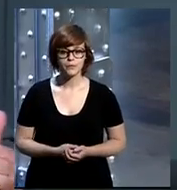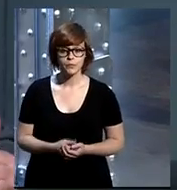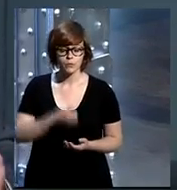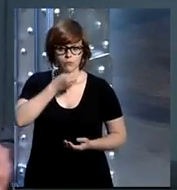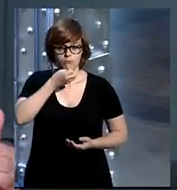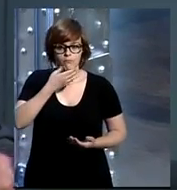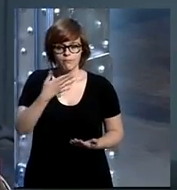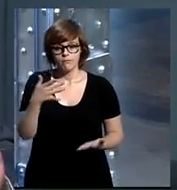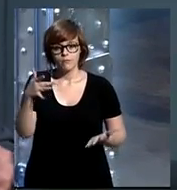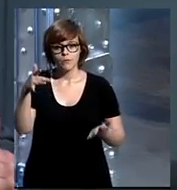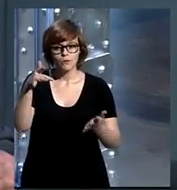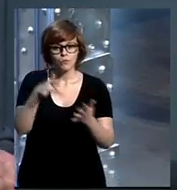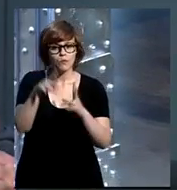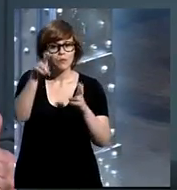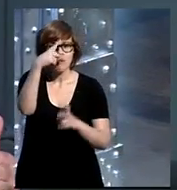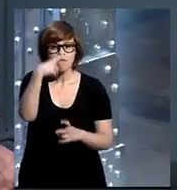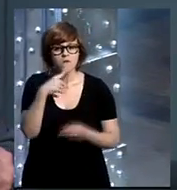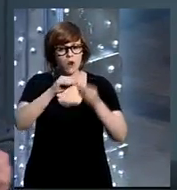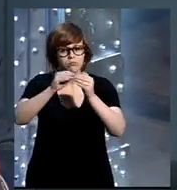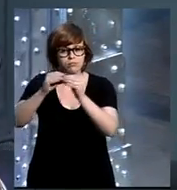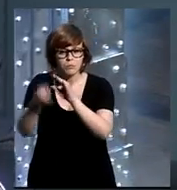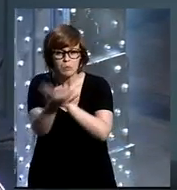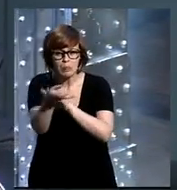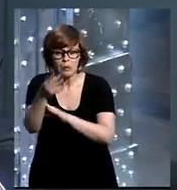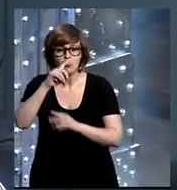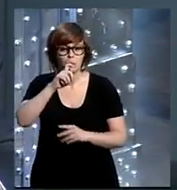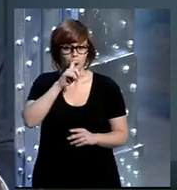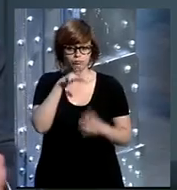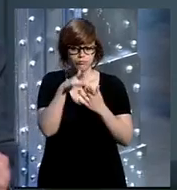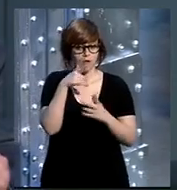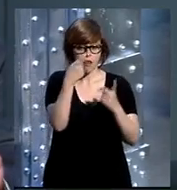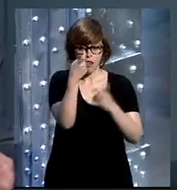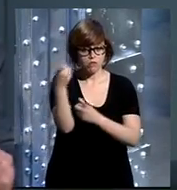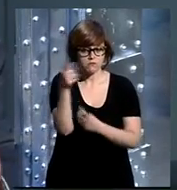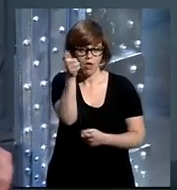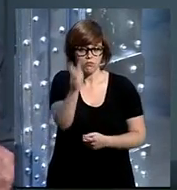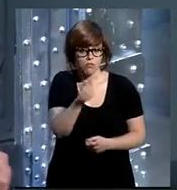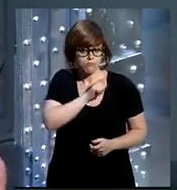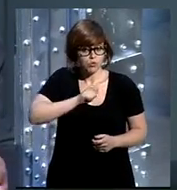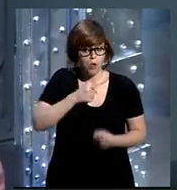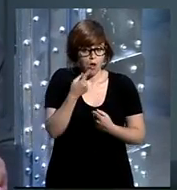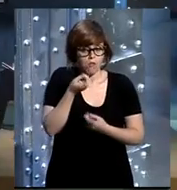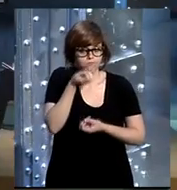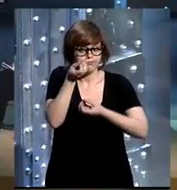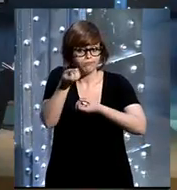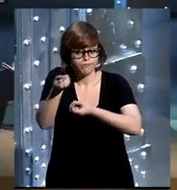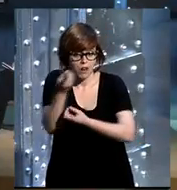Bueno, ¿y cómo hacemos los perfiles que necesitan los datos personales, que evidentemente, etcétera, etcétera, ¿no?